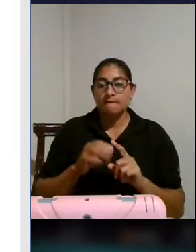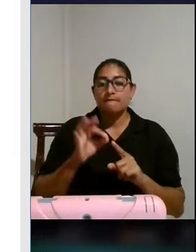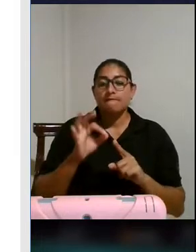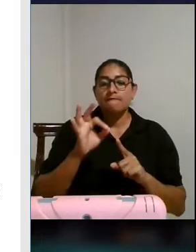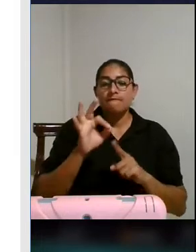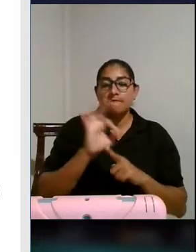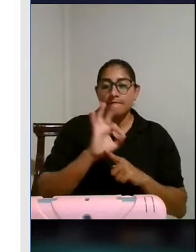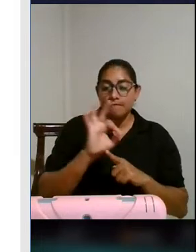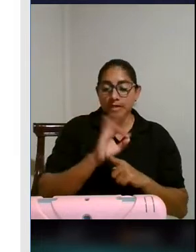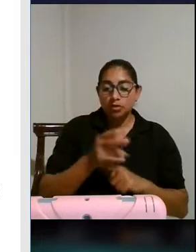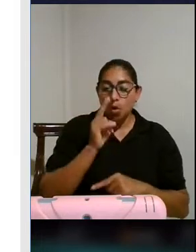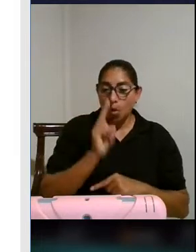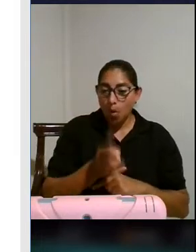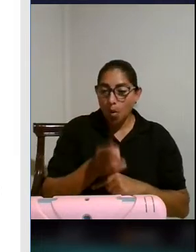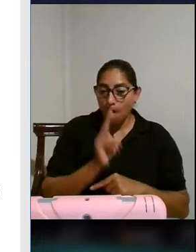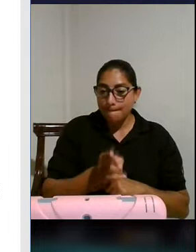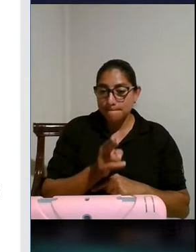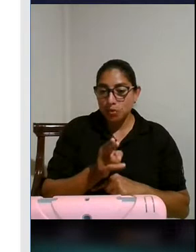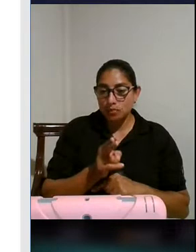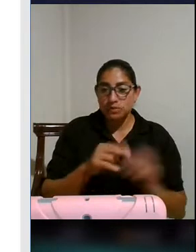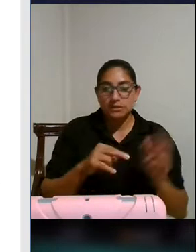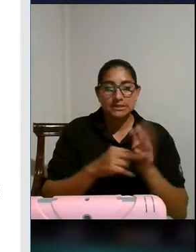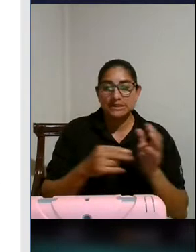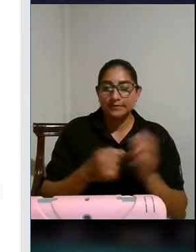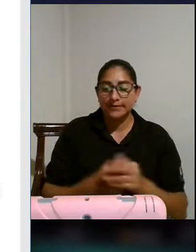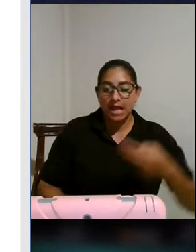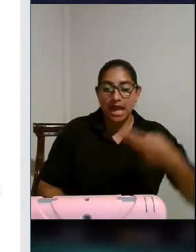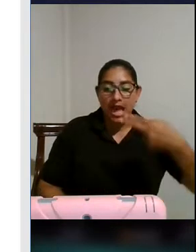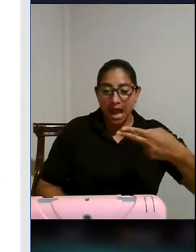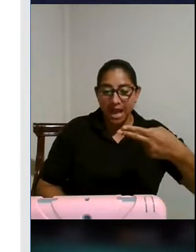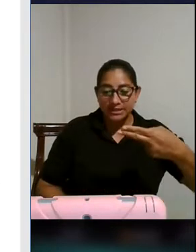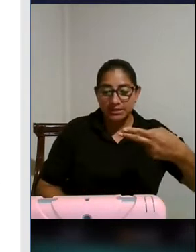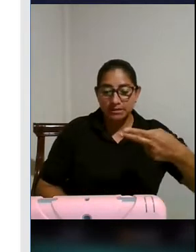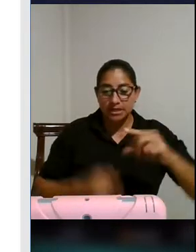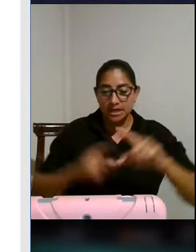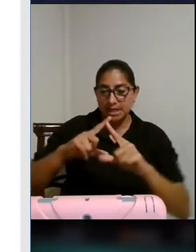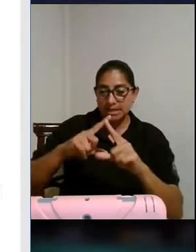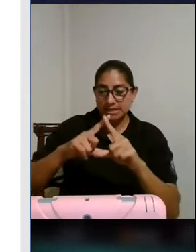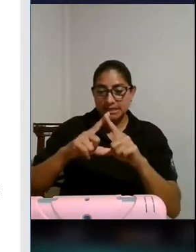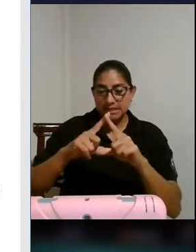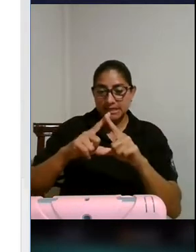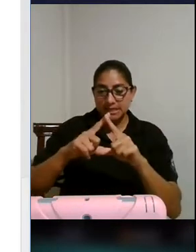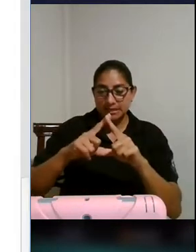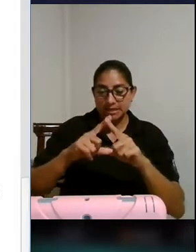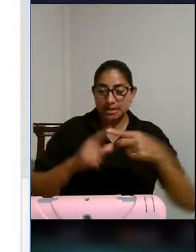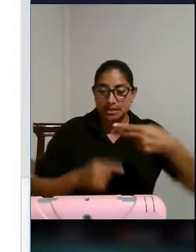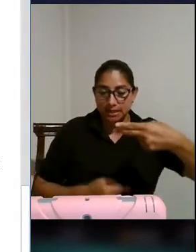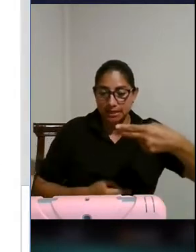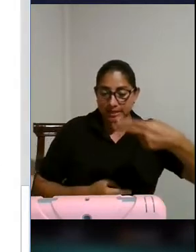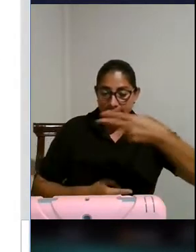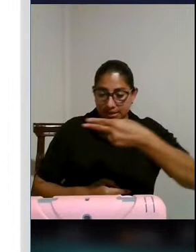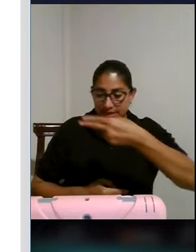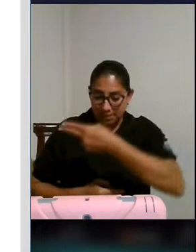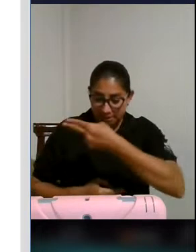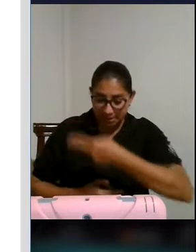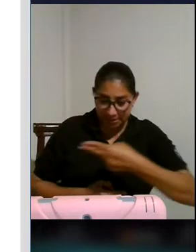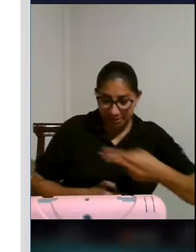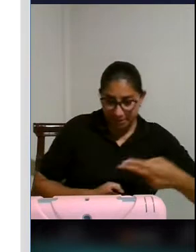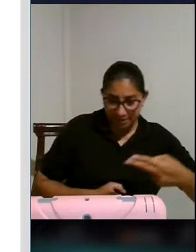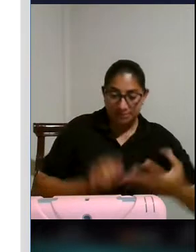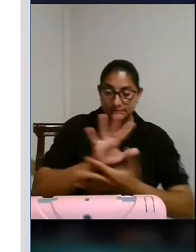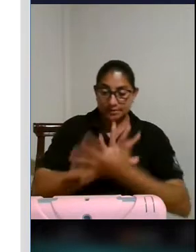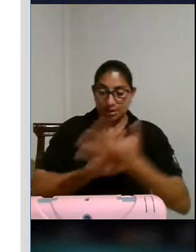El factor común es que hay h en todas. Lo que confundo es ver tantas X. Correcto, sí.